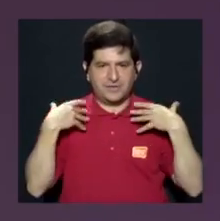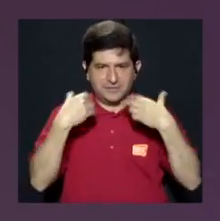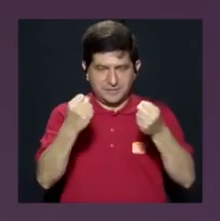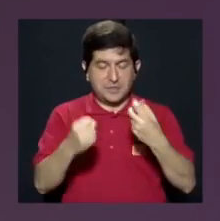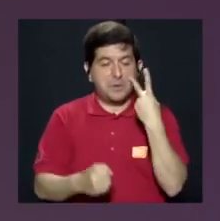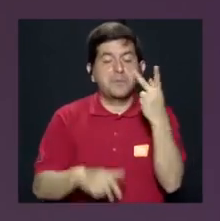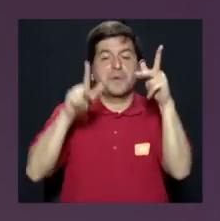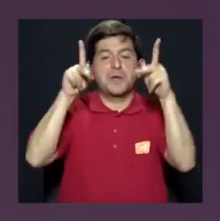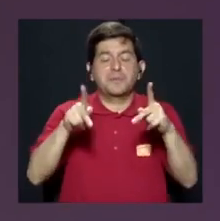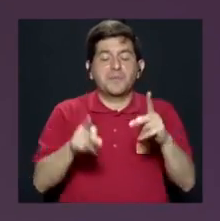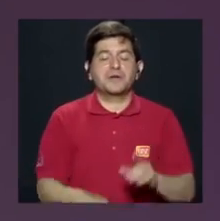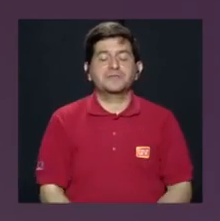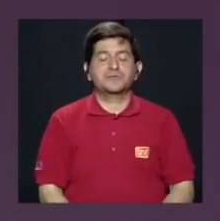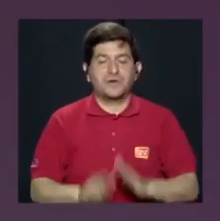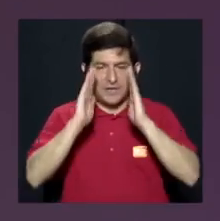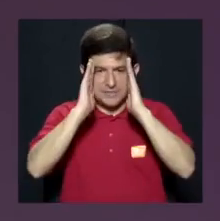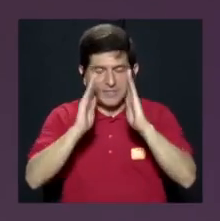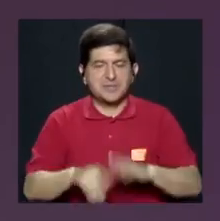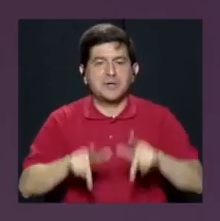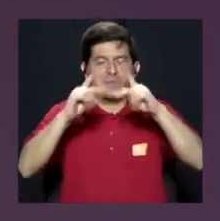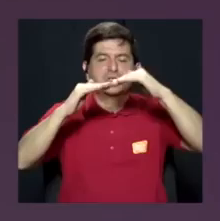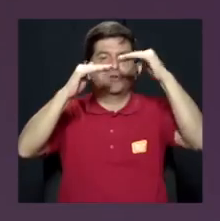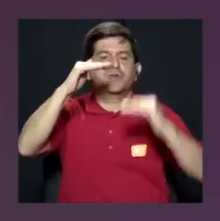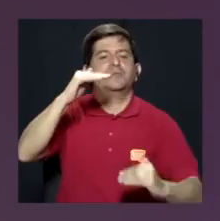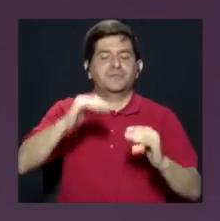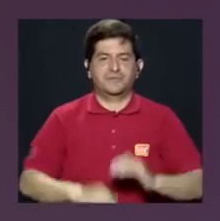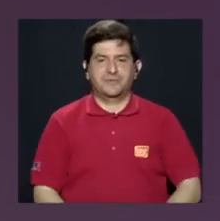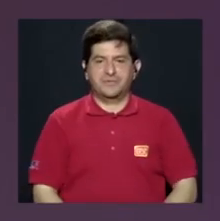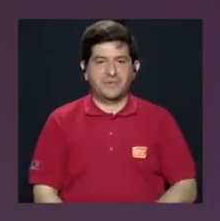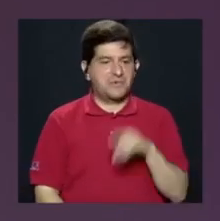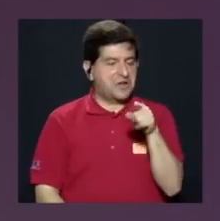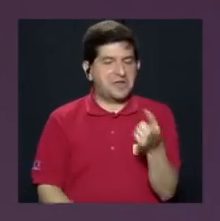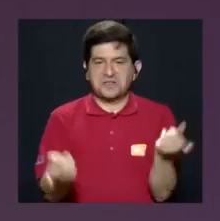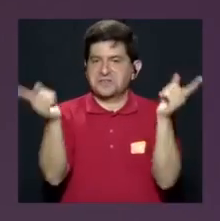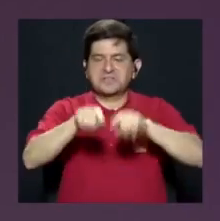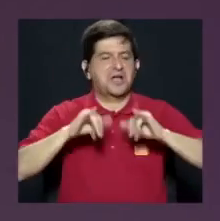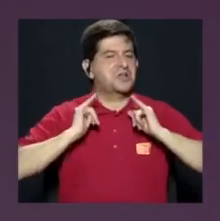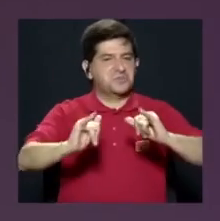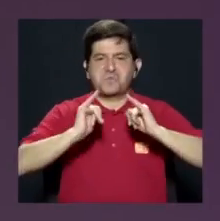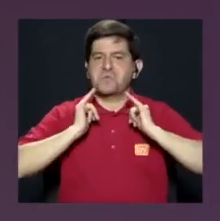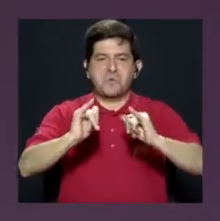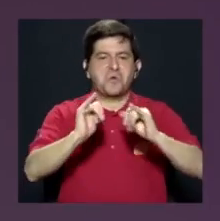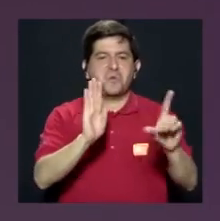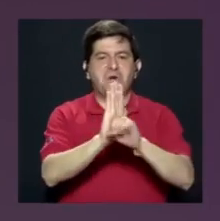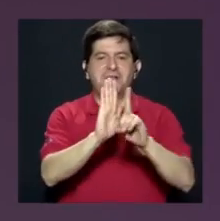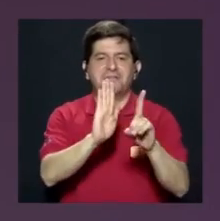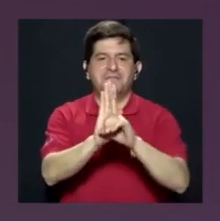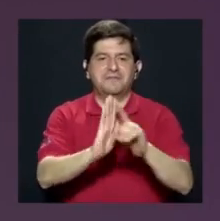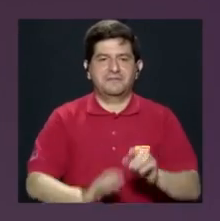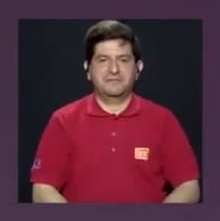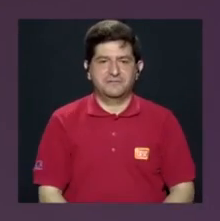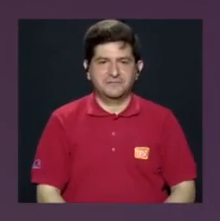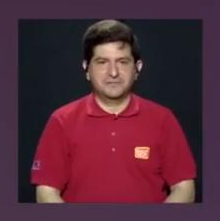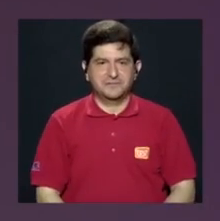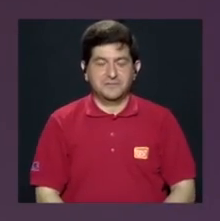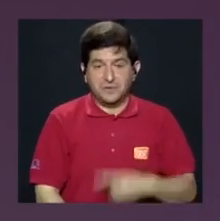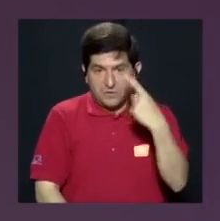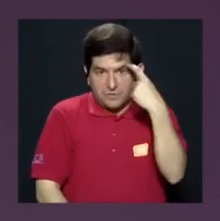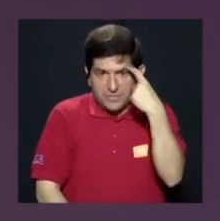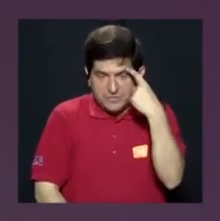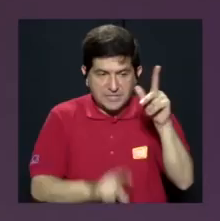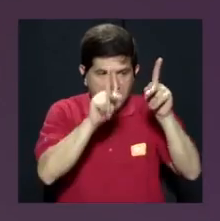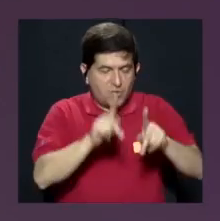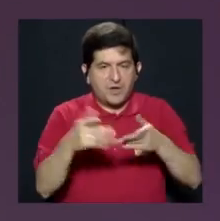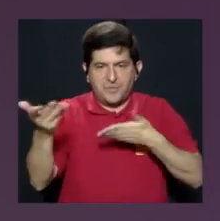las personas pacientes seres subalternos, seres que no son iguales, ¿verdad?, en derechos con